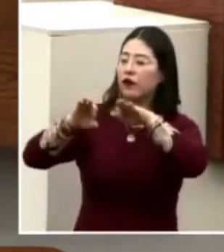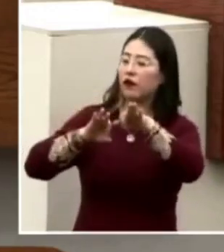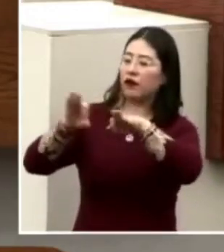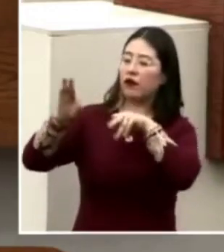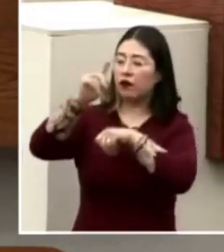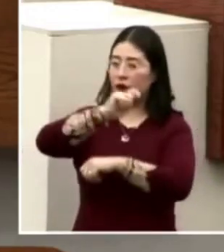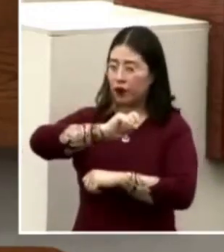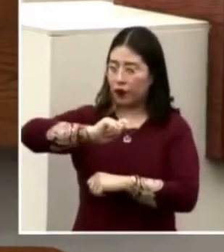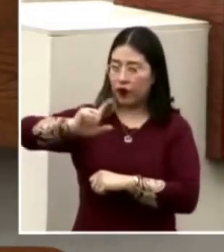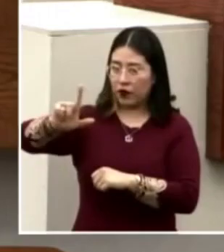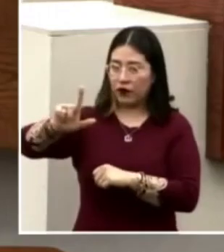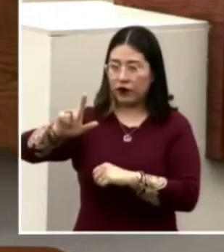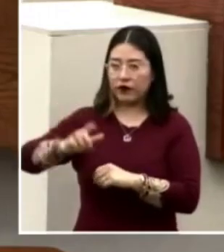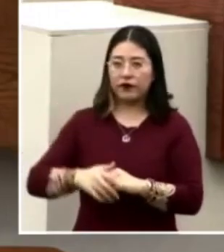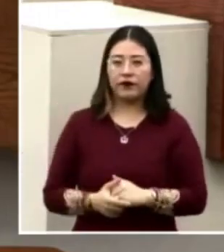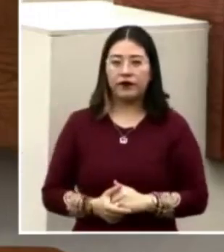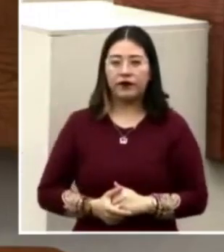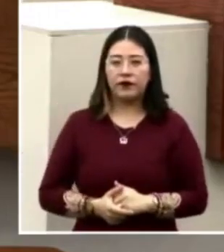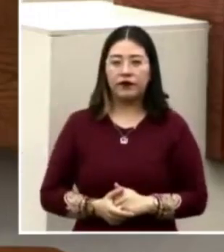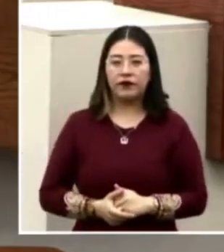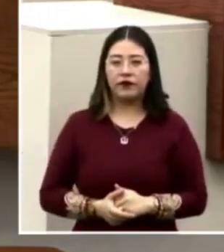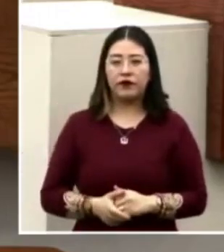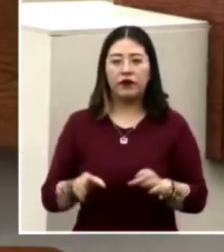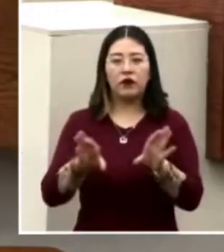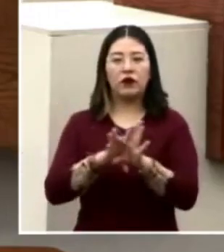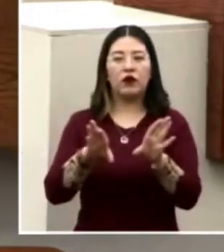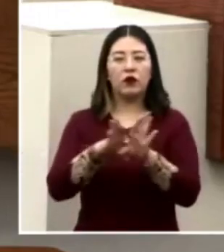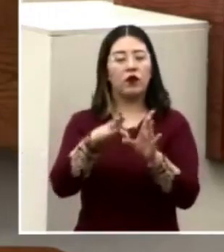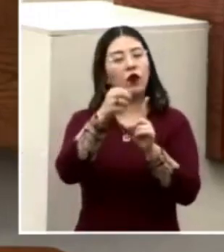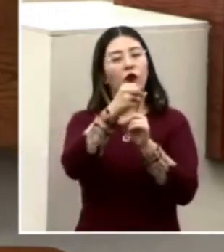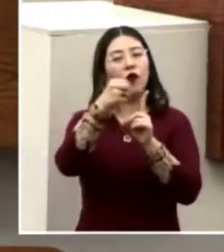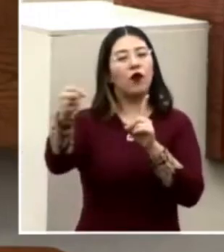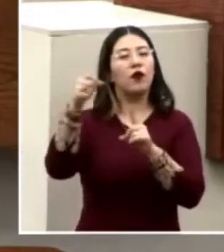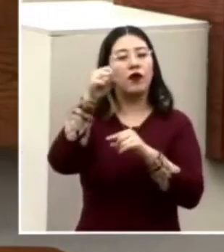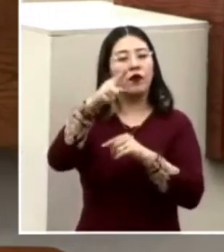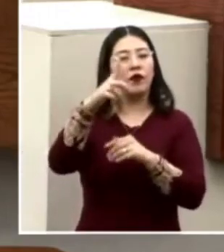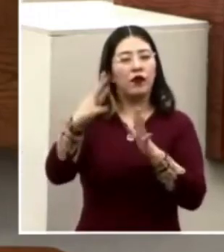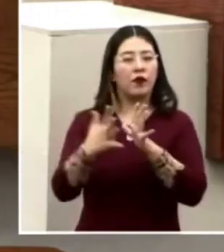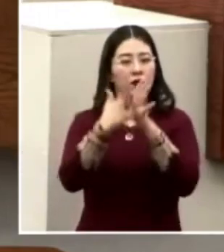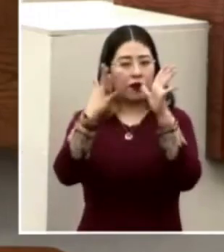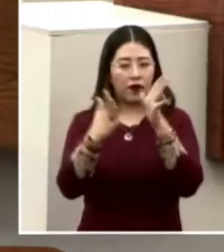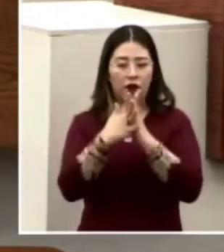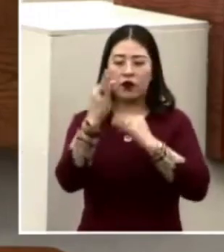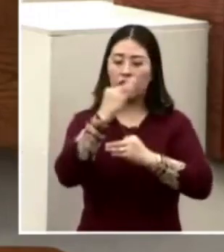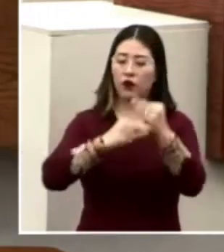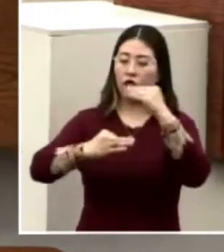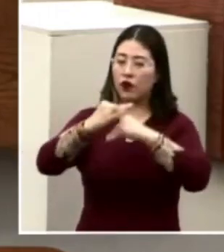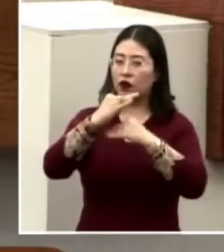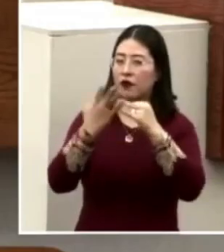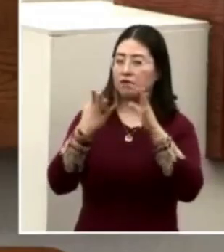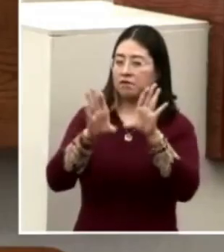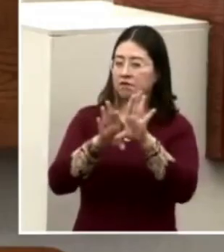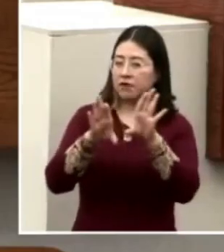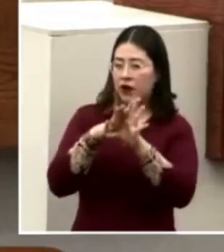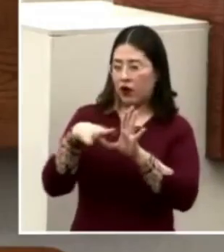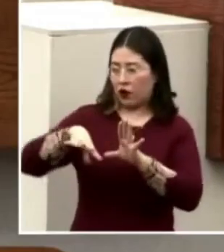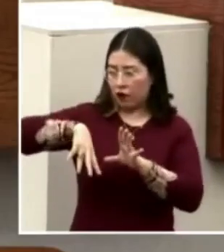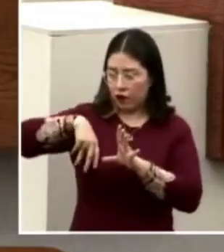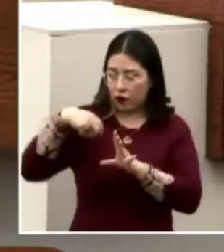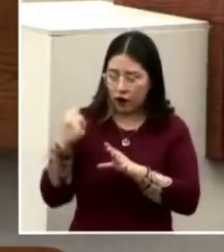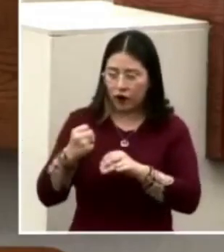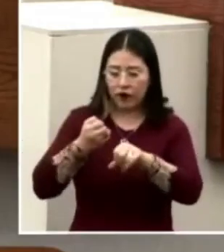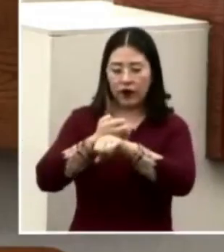profesional de organización y reorganización de las fuerzas estatales de seguridad